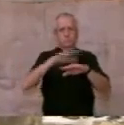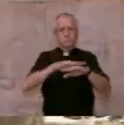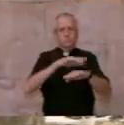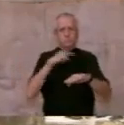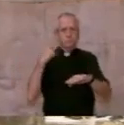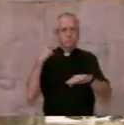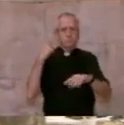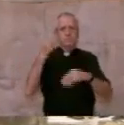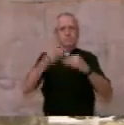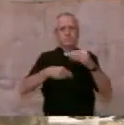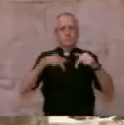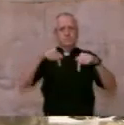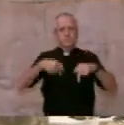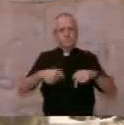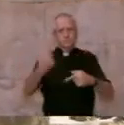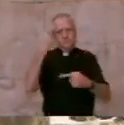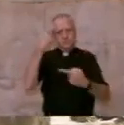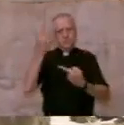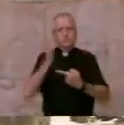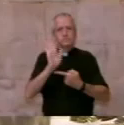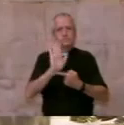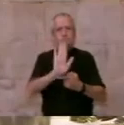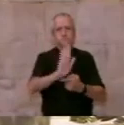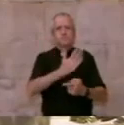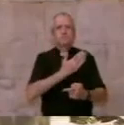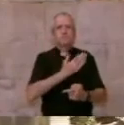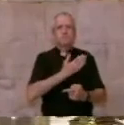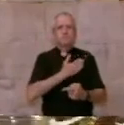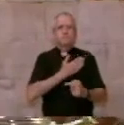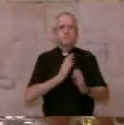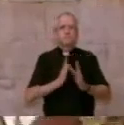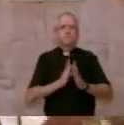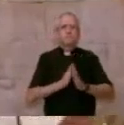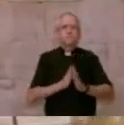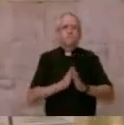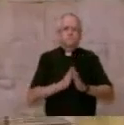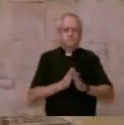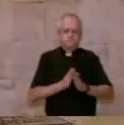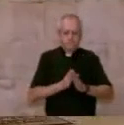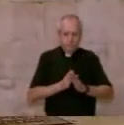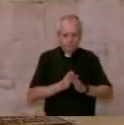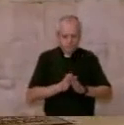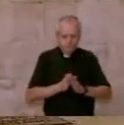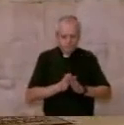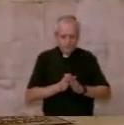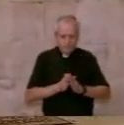Haced esto en conmemoración. Feu això que és el meu memorial.